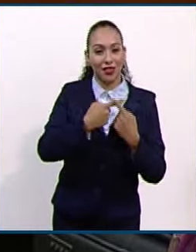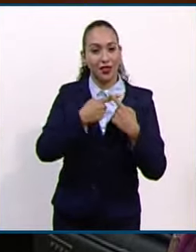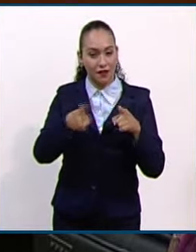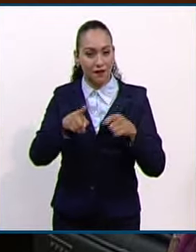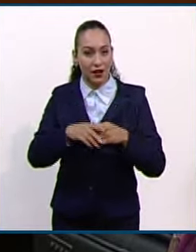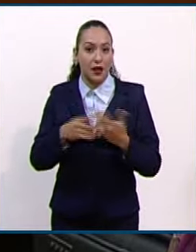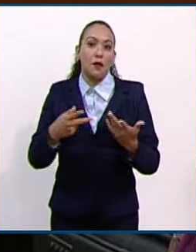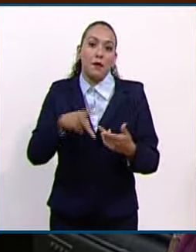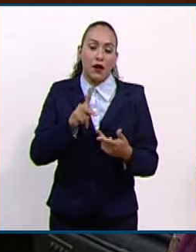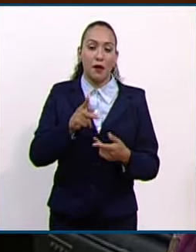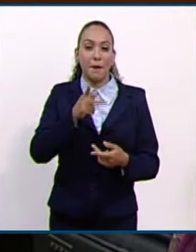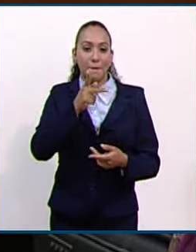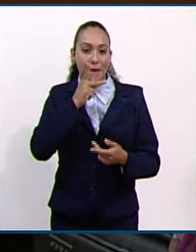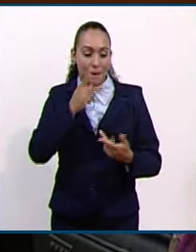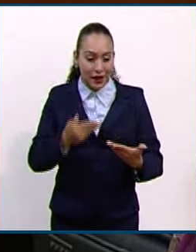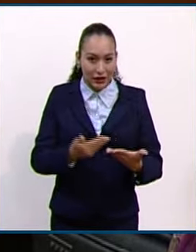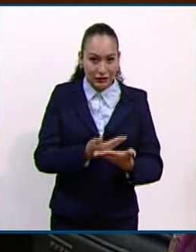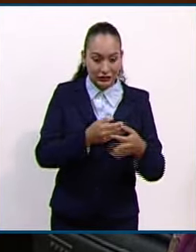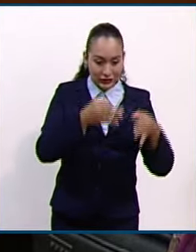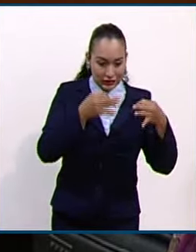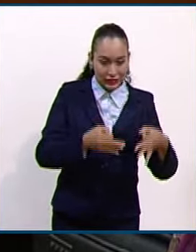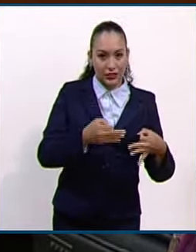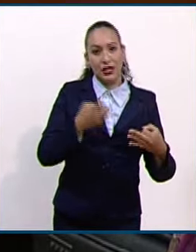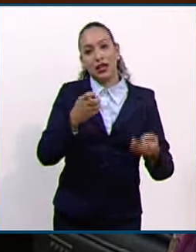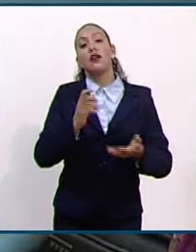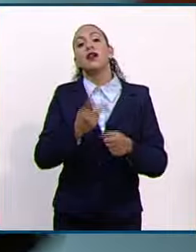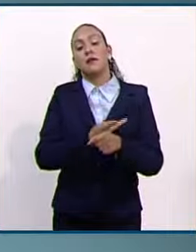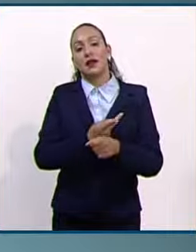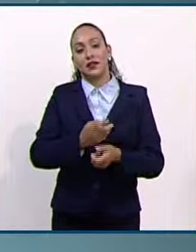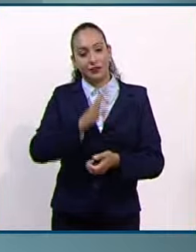esposo, lo que resulta claramente discriminatorio.